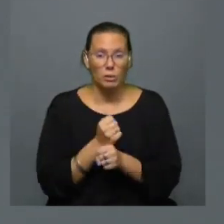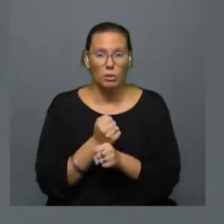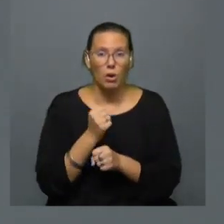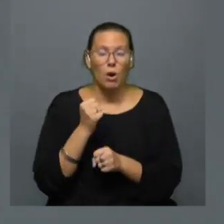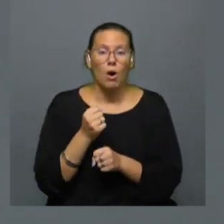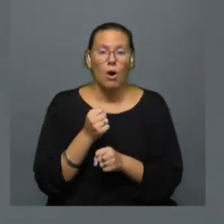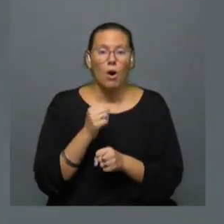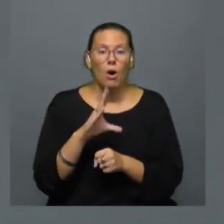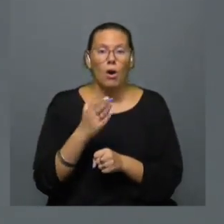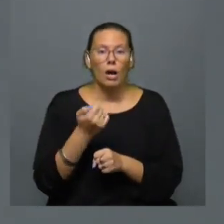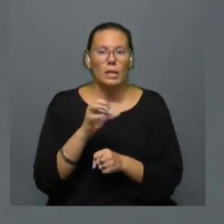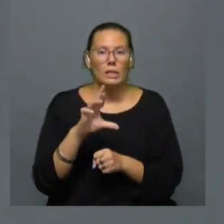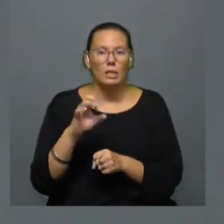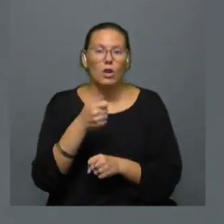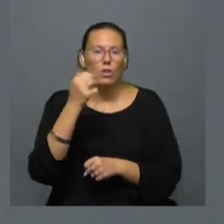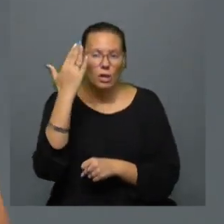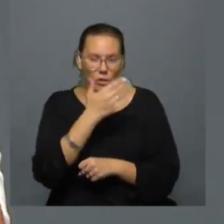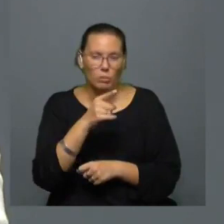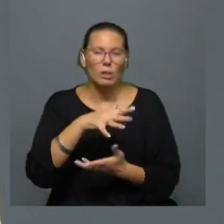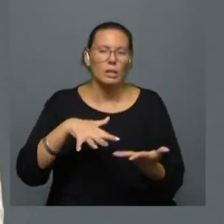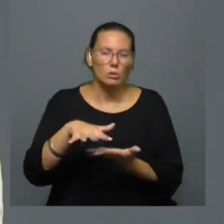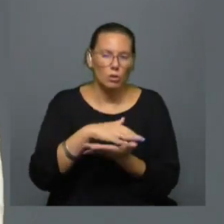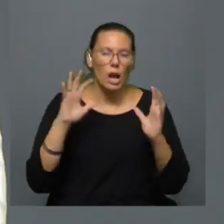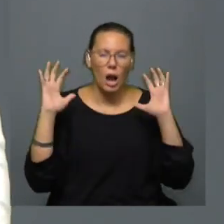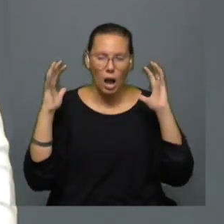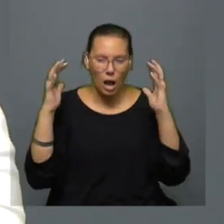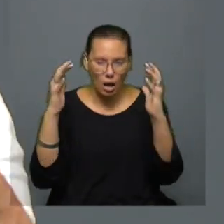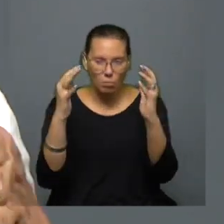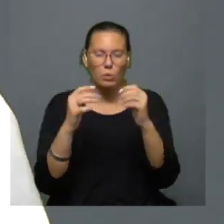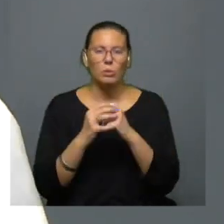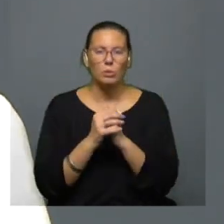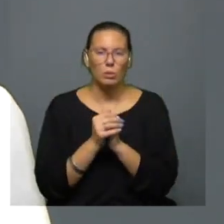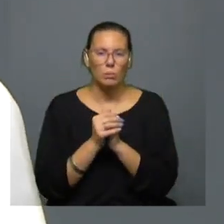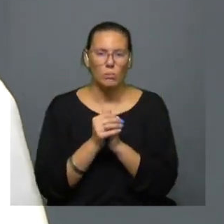es toda una historia que ocurrió allí en Capurro, ¿no? Exacto.